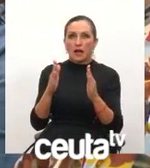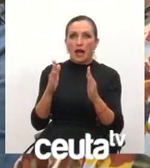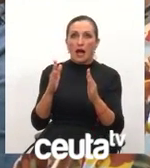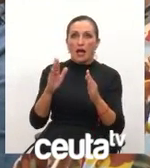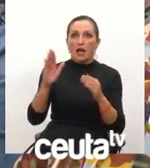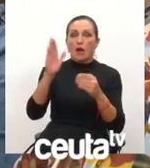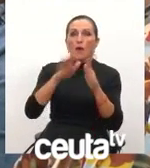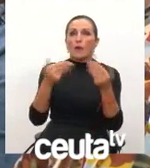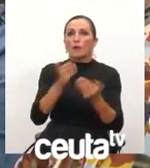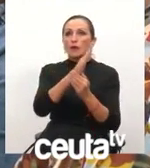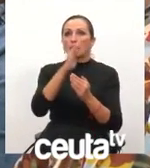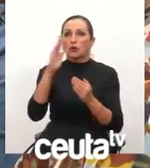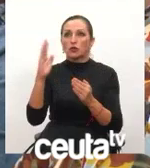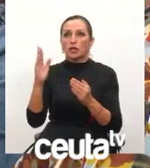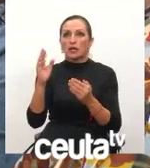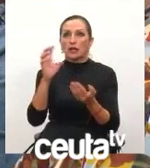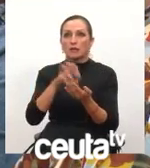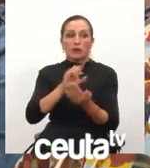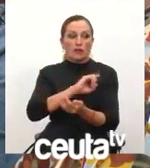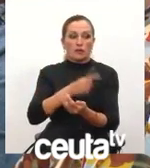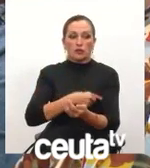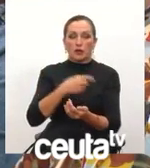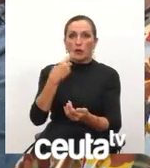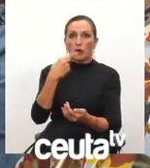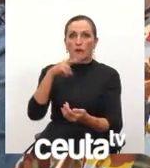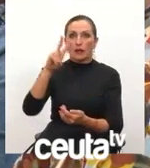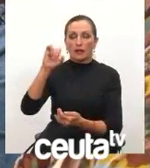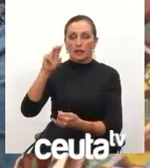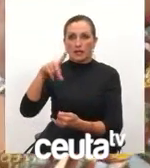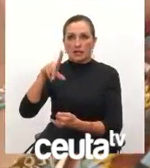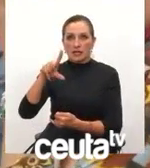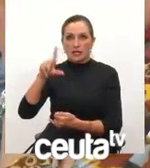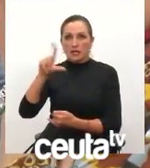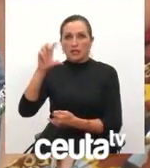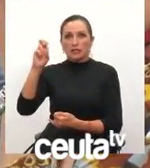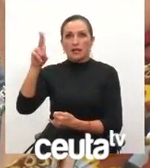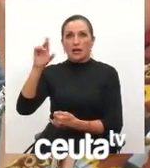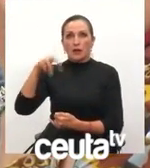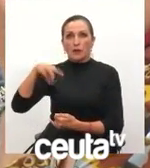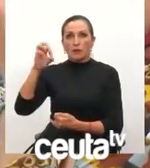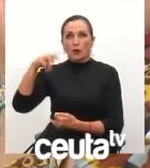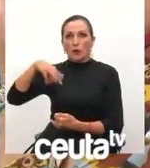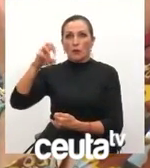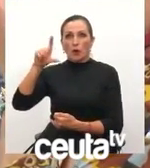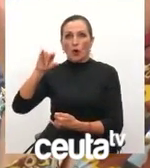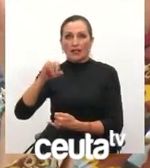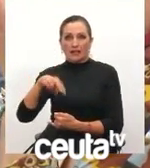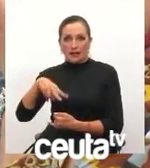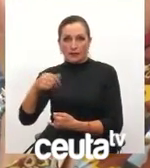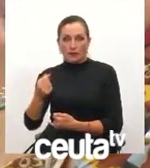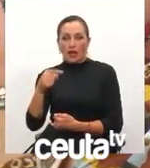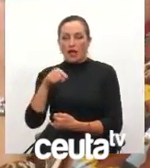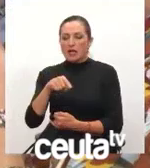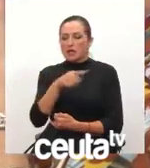tendría 220 plazas que, según el anuncio hecho por su Gobierno, se repartían a partes iguales. Eran 110